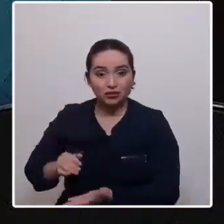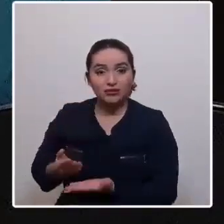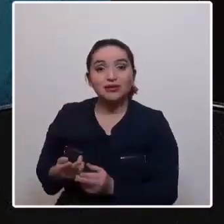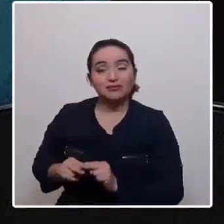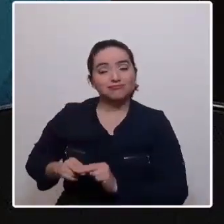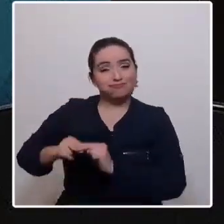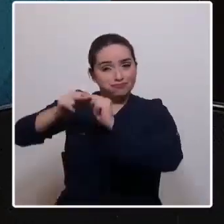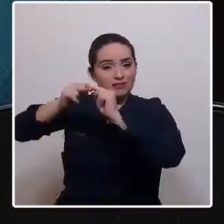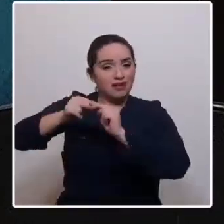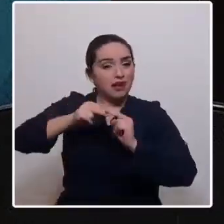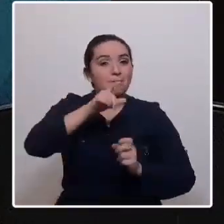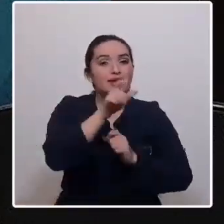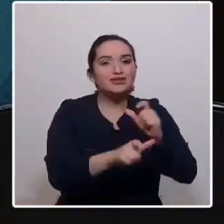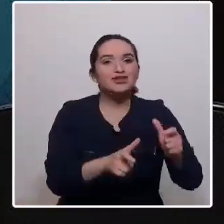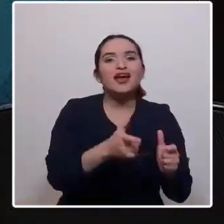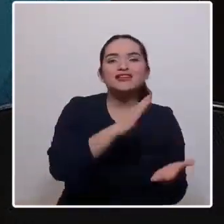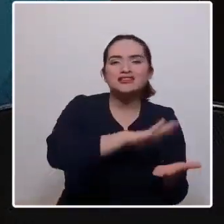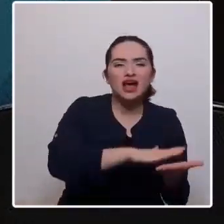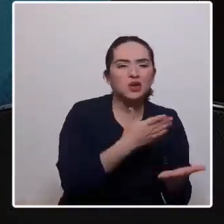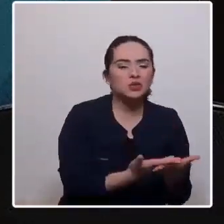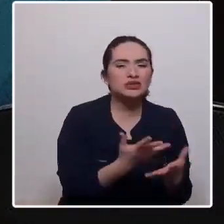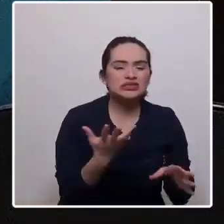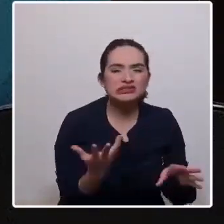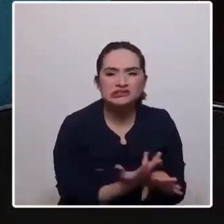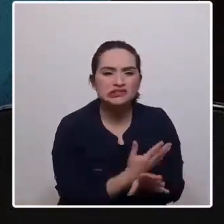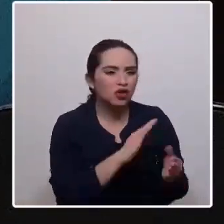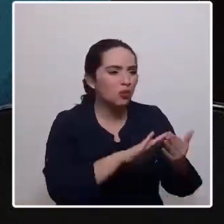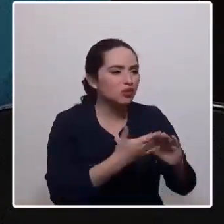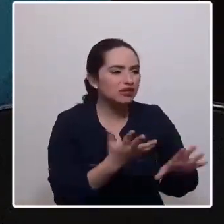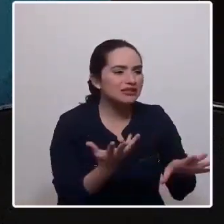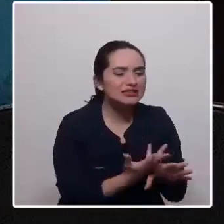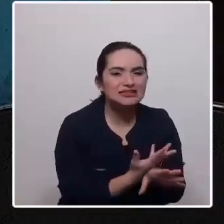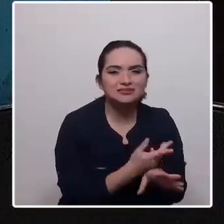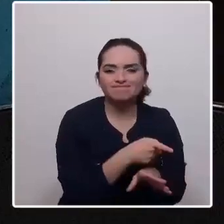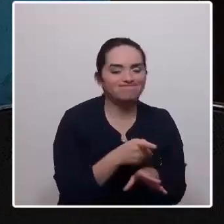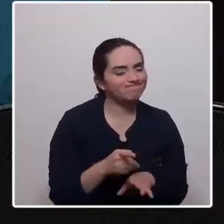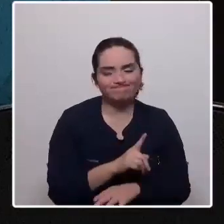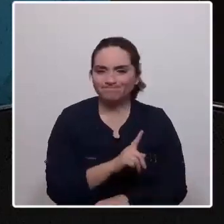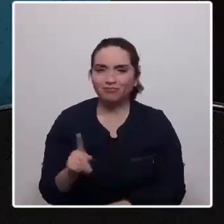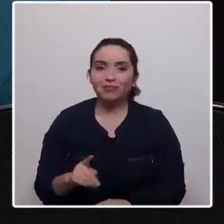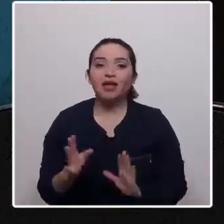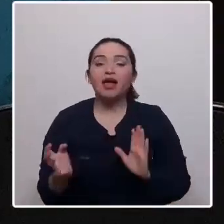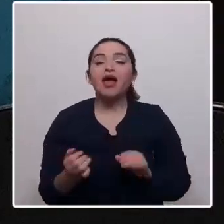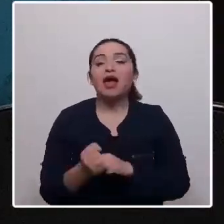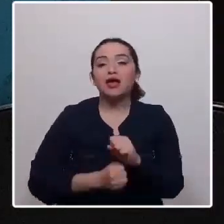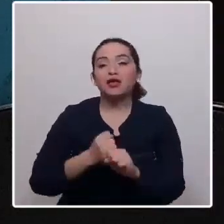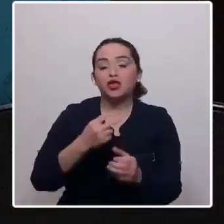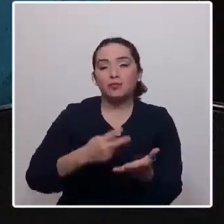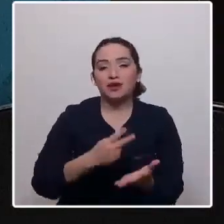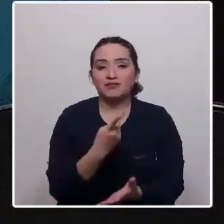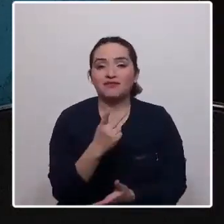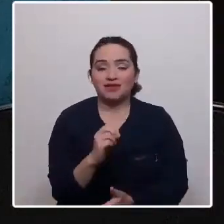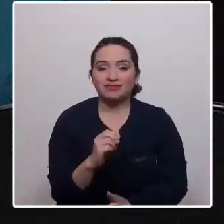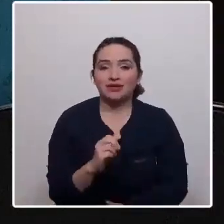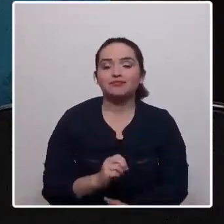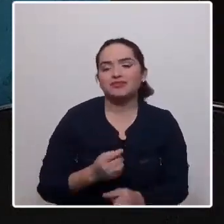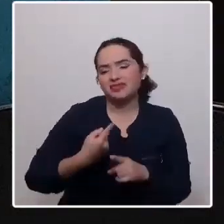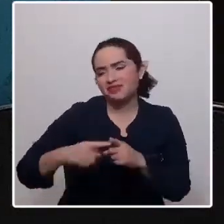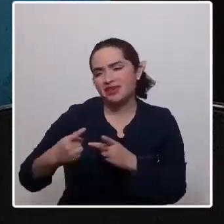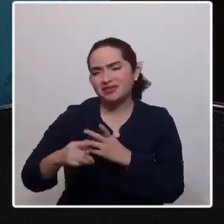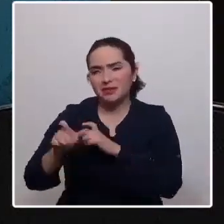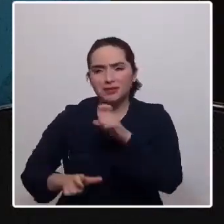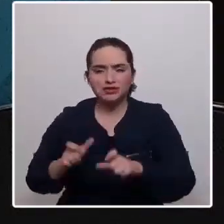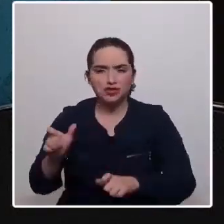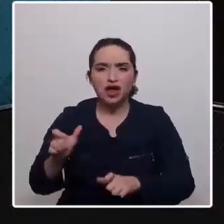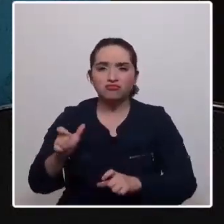y las comunidades. Finalmente, en el año 2020 registró un récord de 227 defensores ambientales